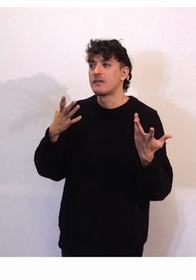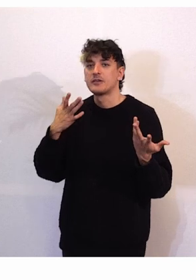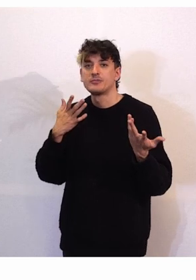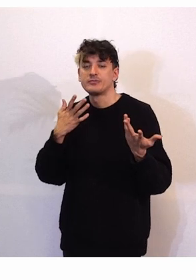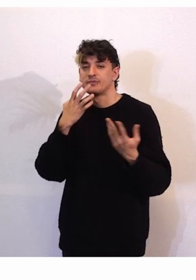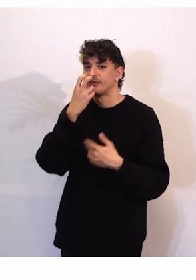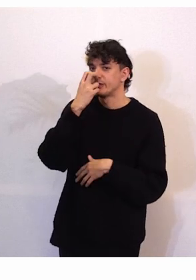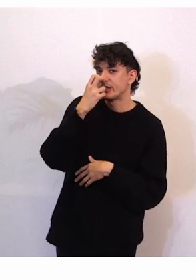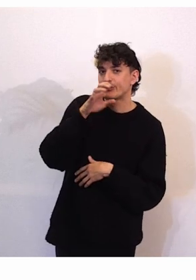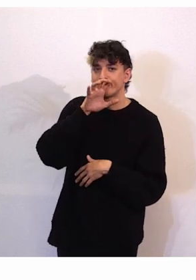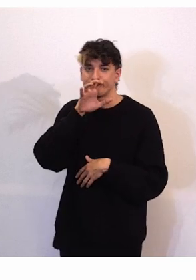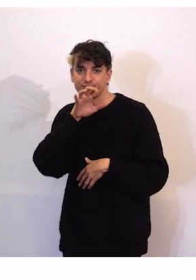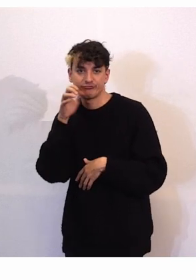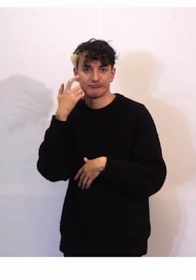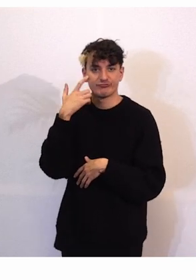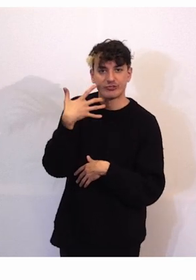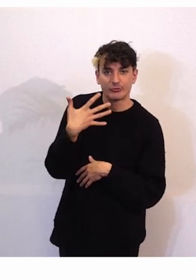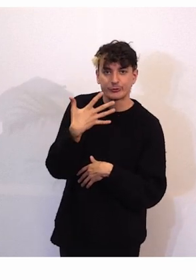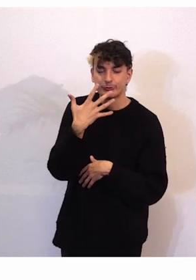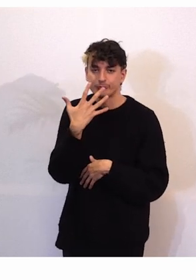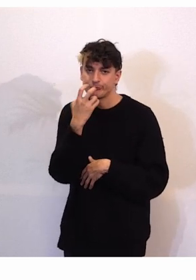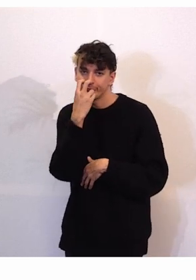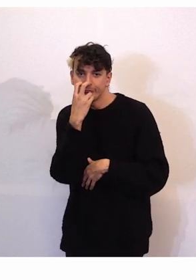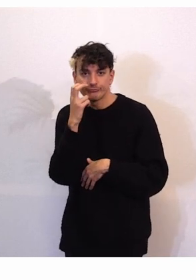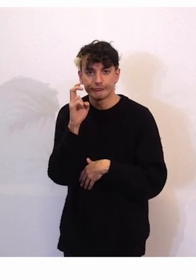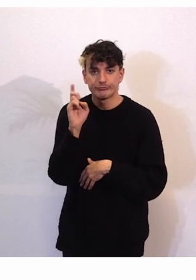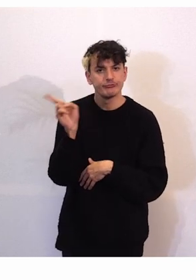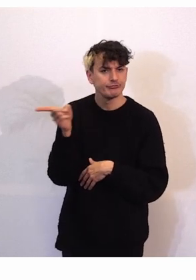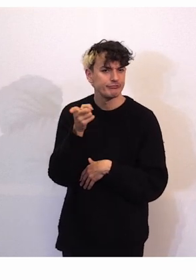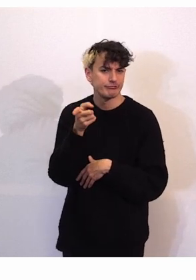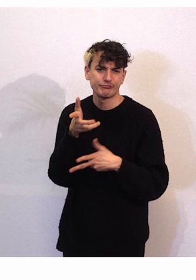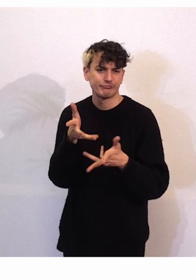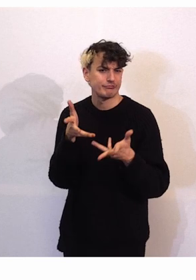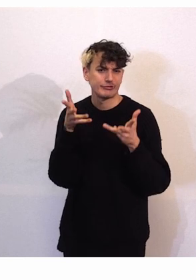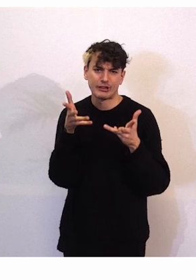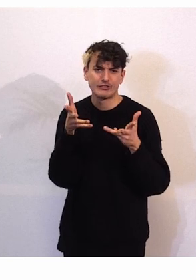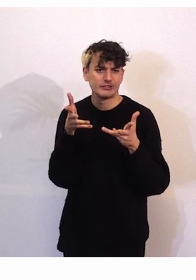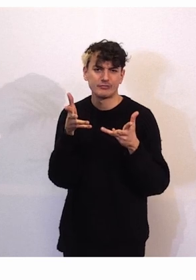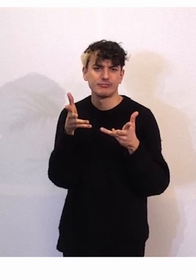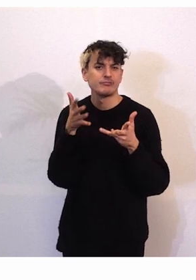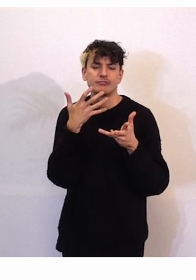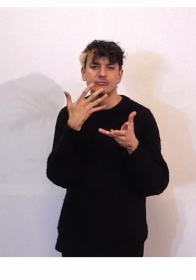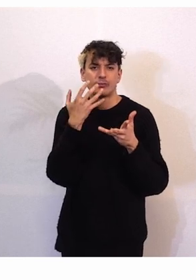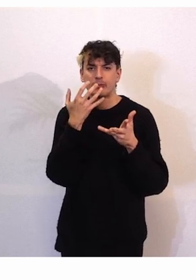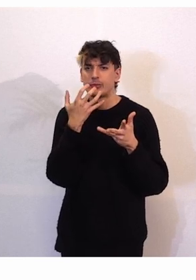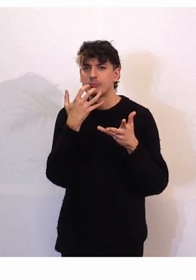Donde haya faranduleo, allá está ella. Yeah. Le encanta, la primera vez que la